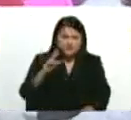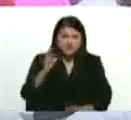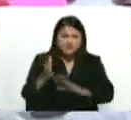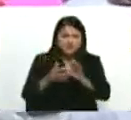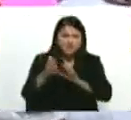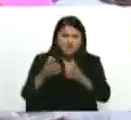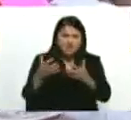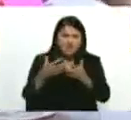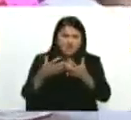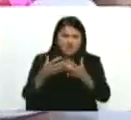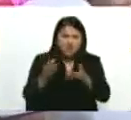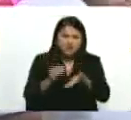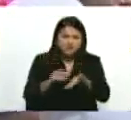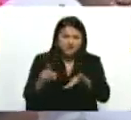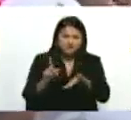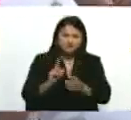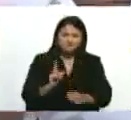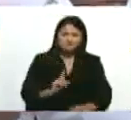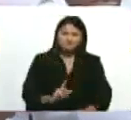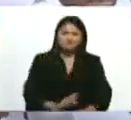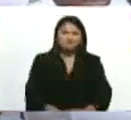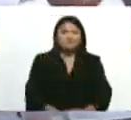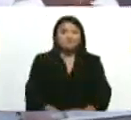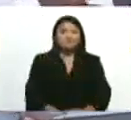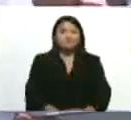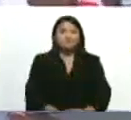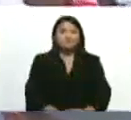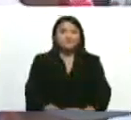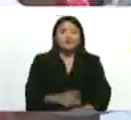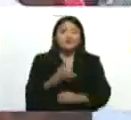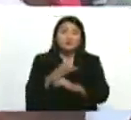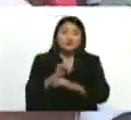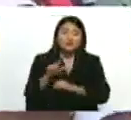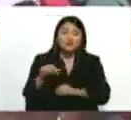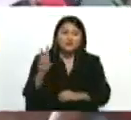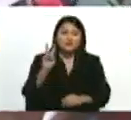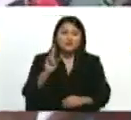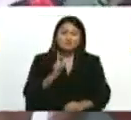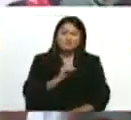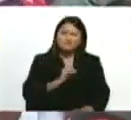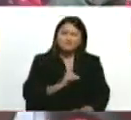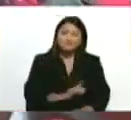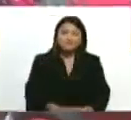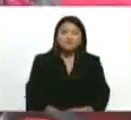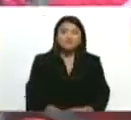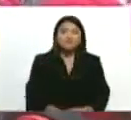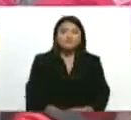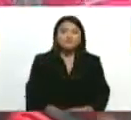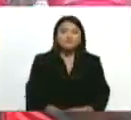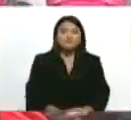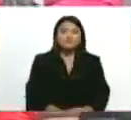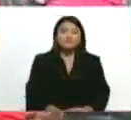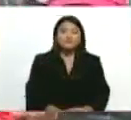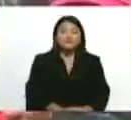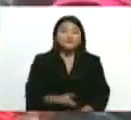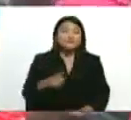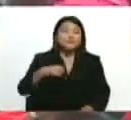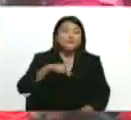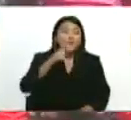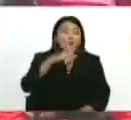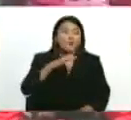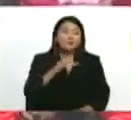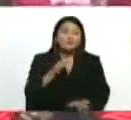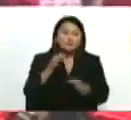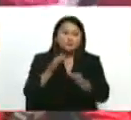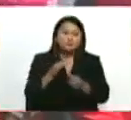ellos. Este pueblo no merece más traiciones a la patria de parte de ellos. Este pueblo se va a encaminar a grandes